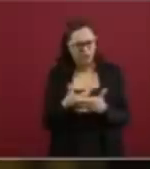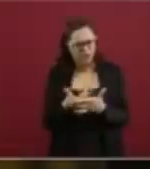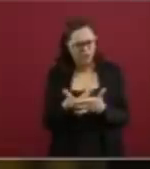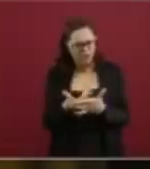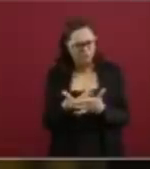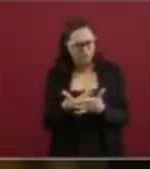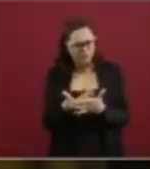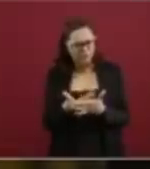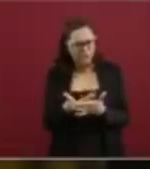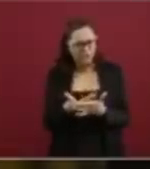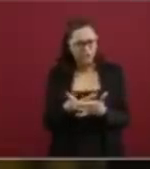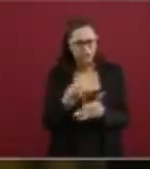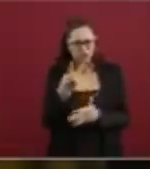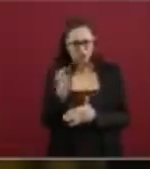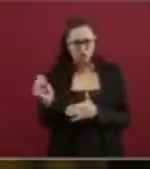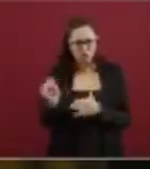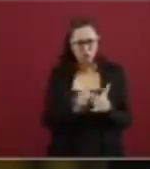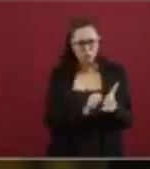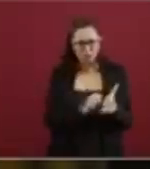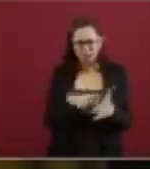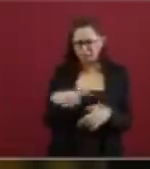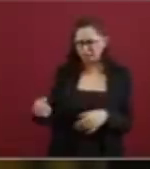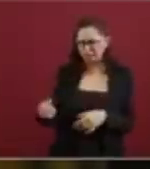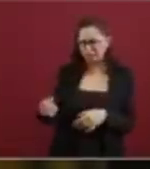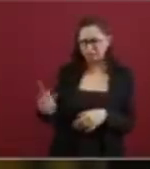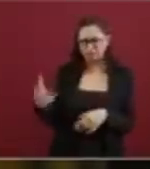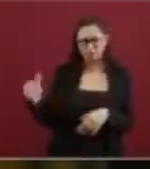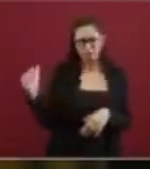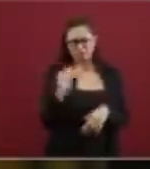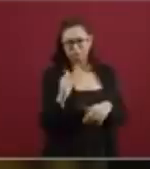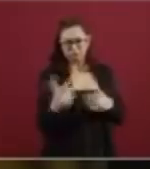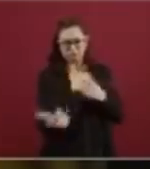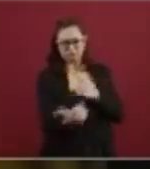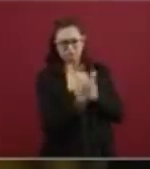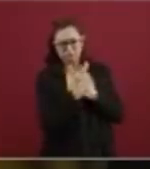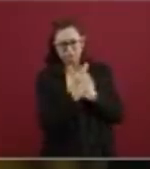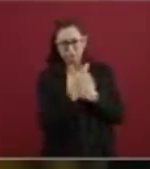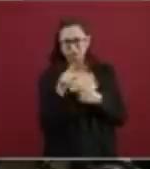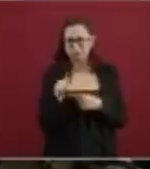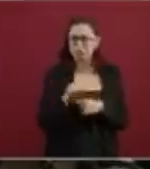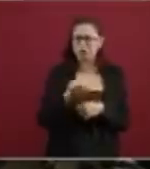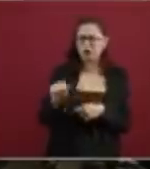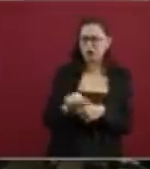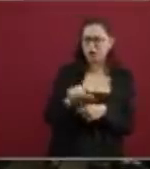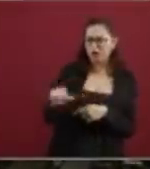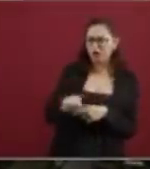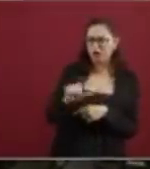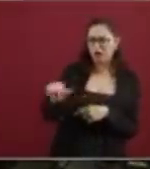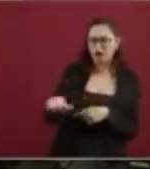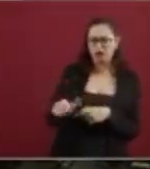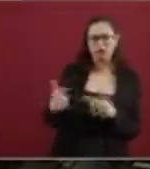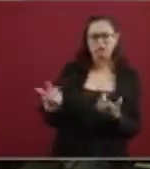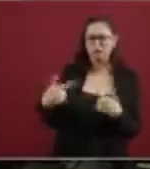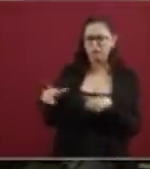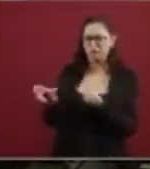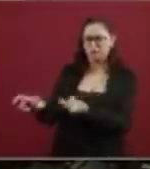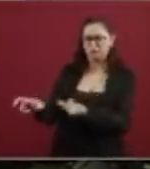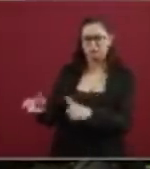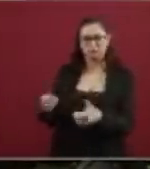de la solicitud del presidente Felipe Calderón para que le pusiera escolta, luego de que él teme